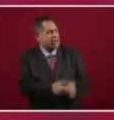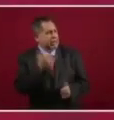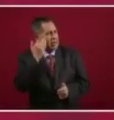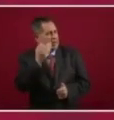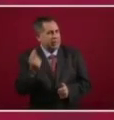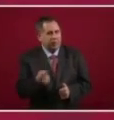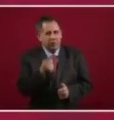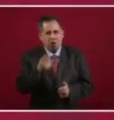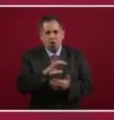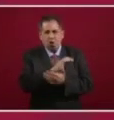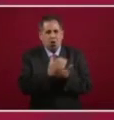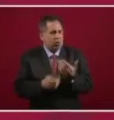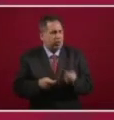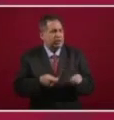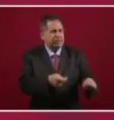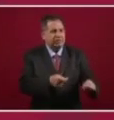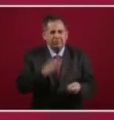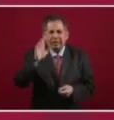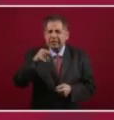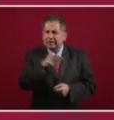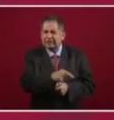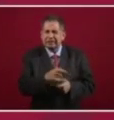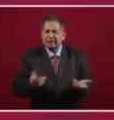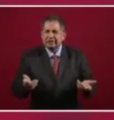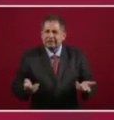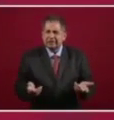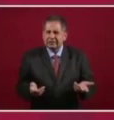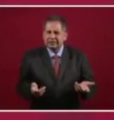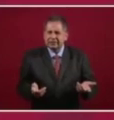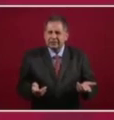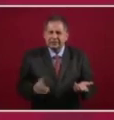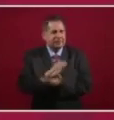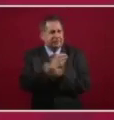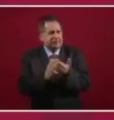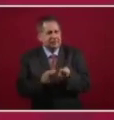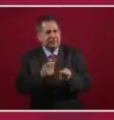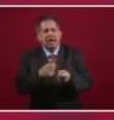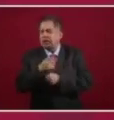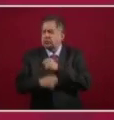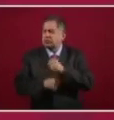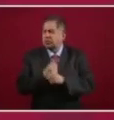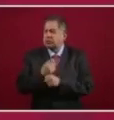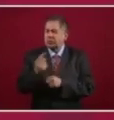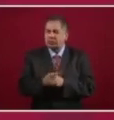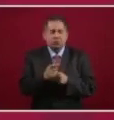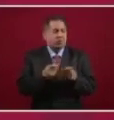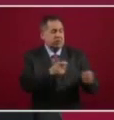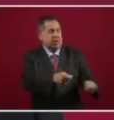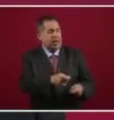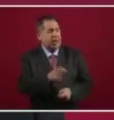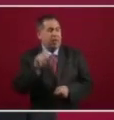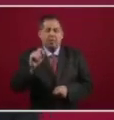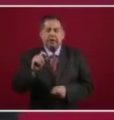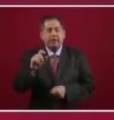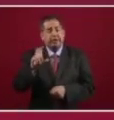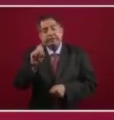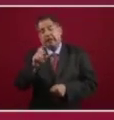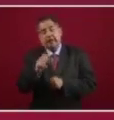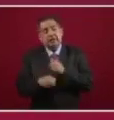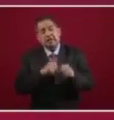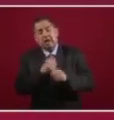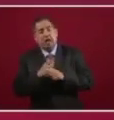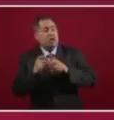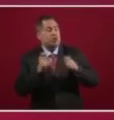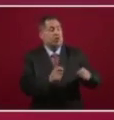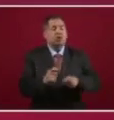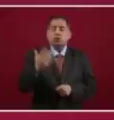o contratos entregados con las privatizaciones, a 20, a 30,